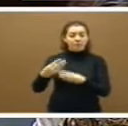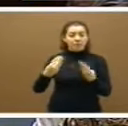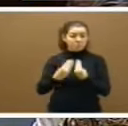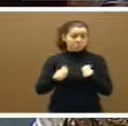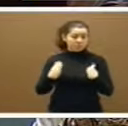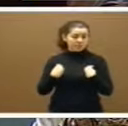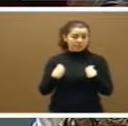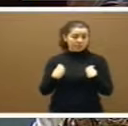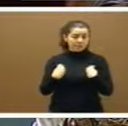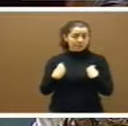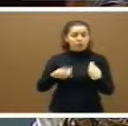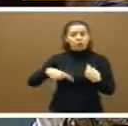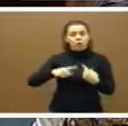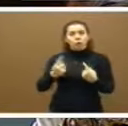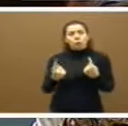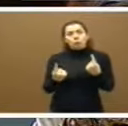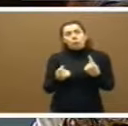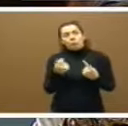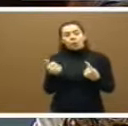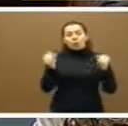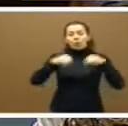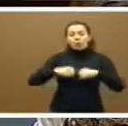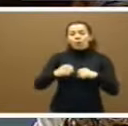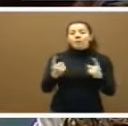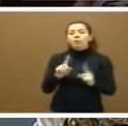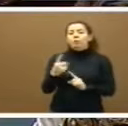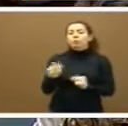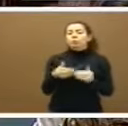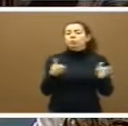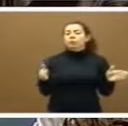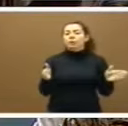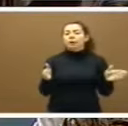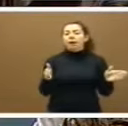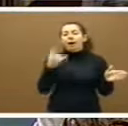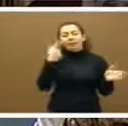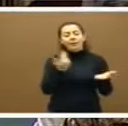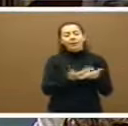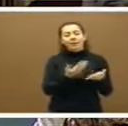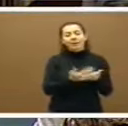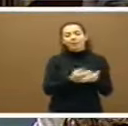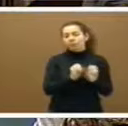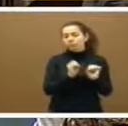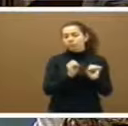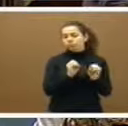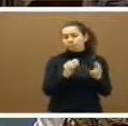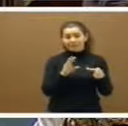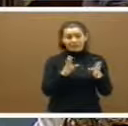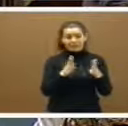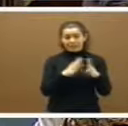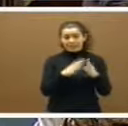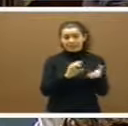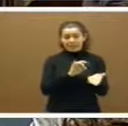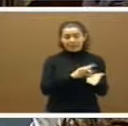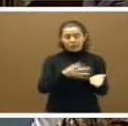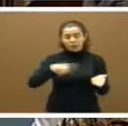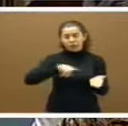entendemos que, en primer lugar, cuando el Gobierno de Extremadura abre un expediente de desahucio es el último término,